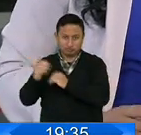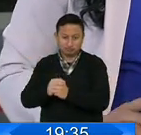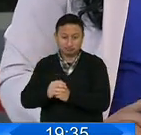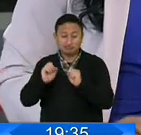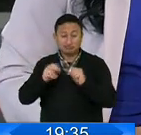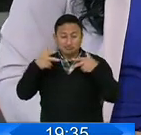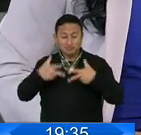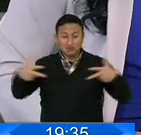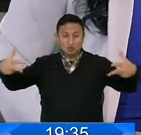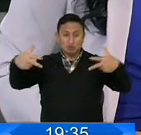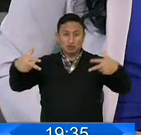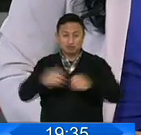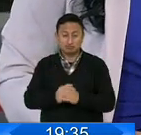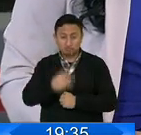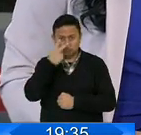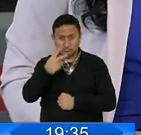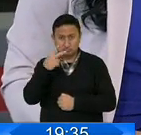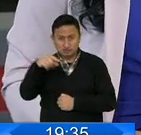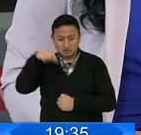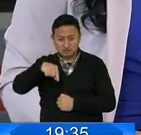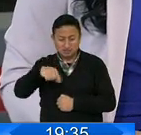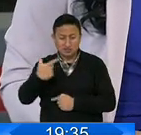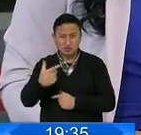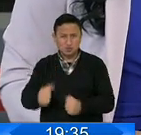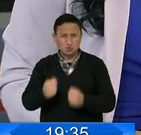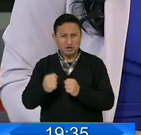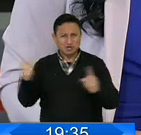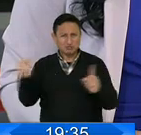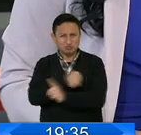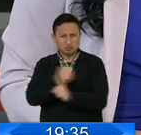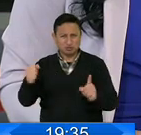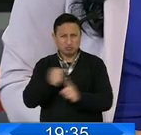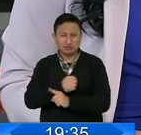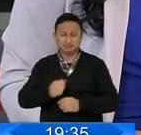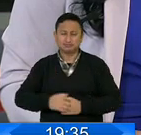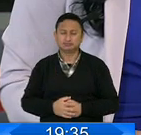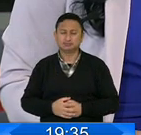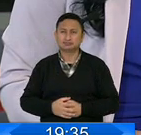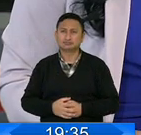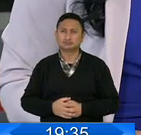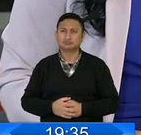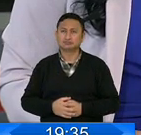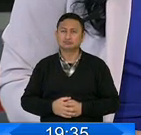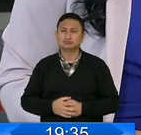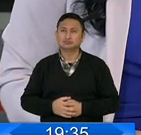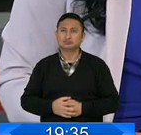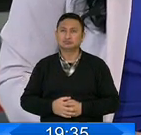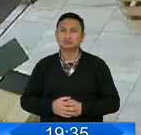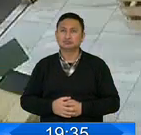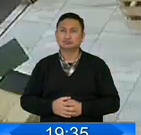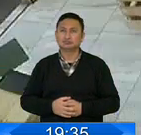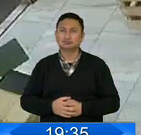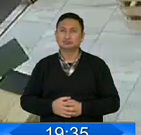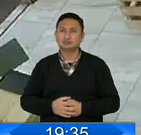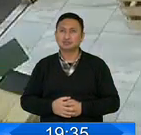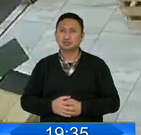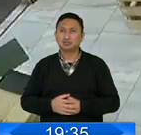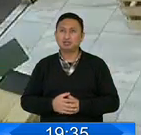del establecimiento registraron la agresividad con la que actuaron los zampones.